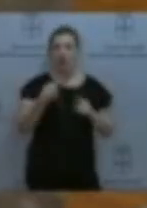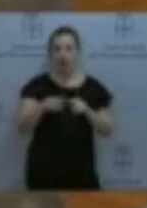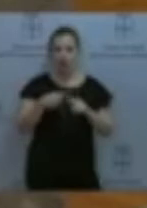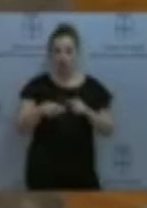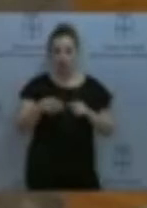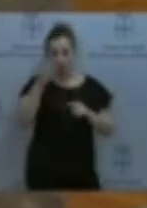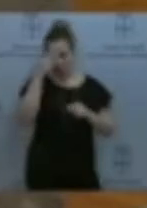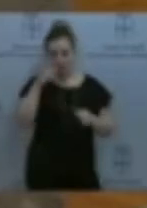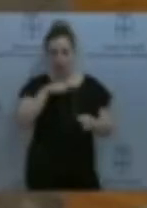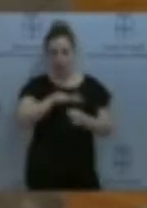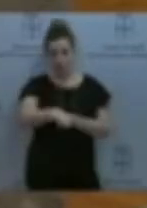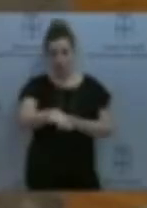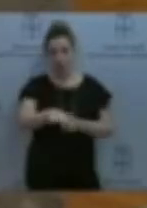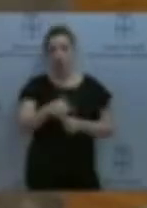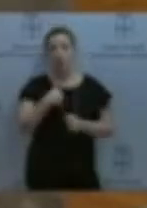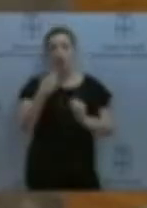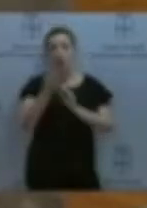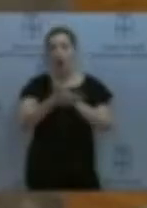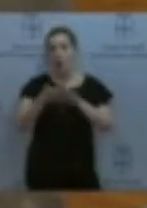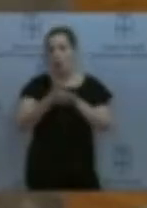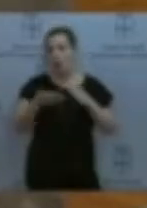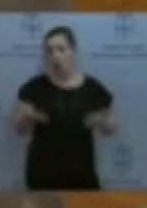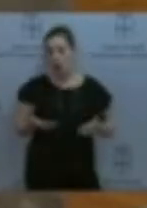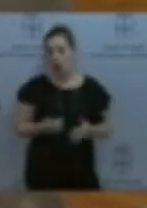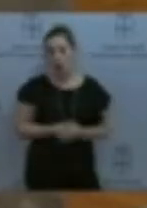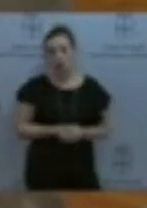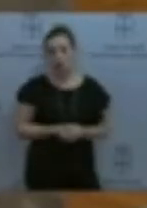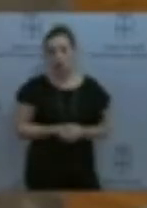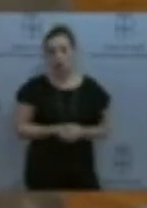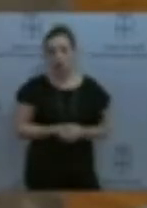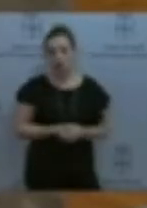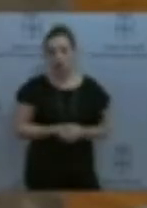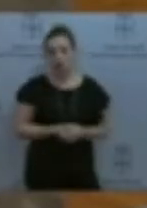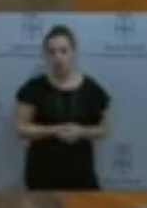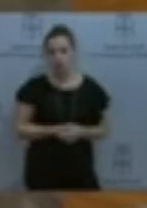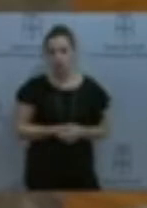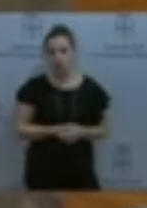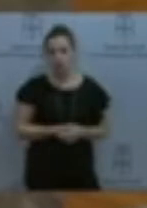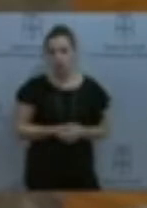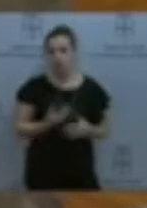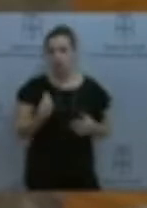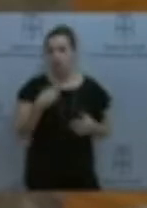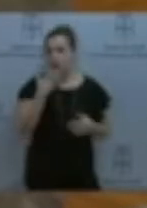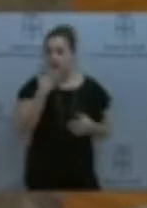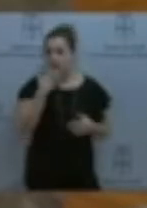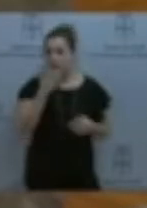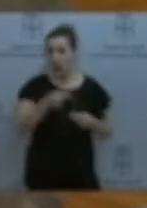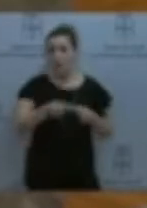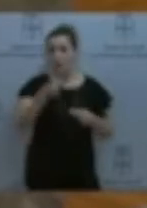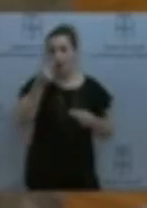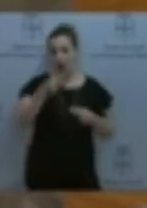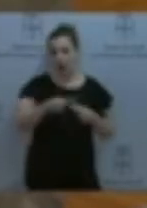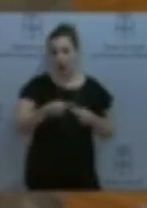a lo siguiente. En la configuración de los peajes que dan lugar a la determinación de las tarifas,